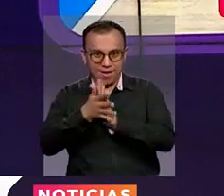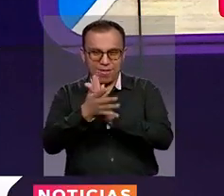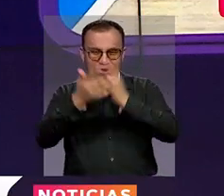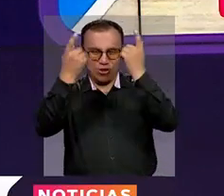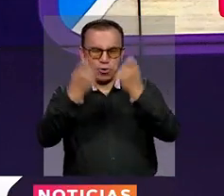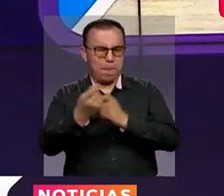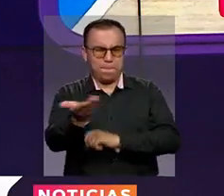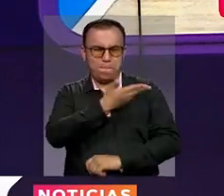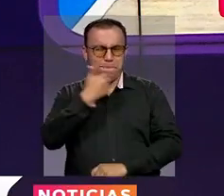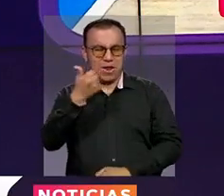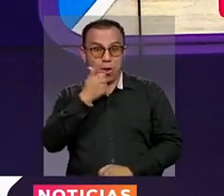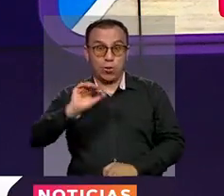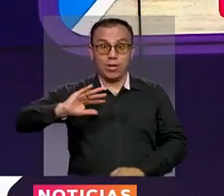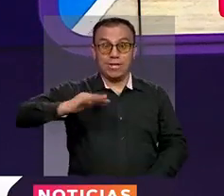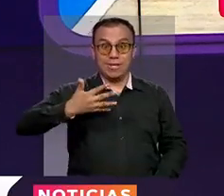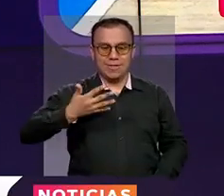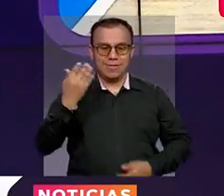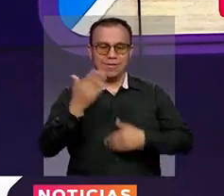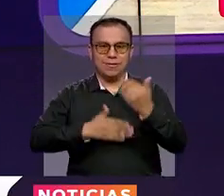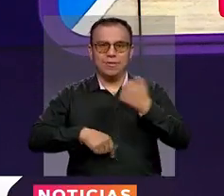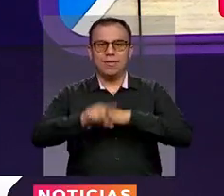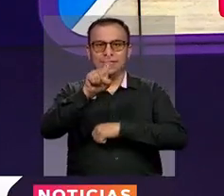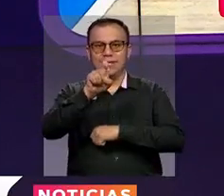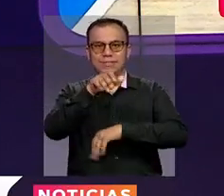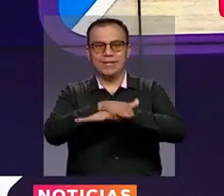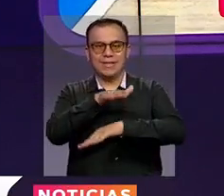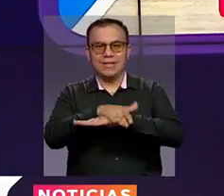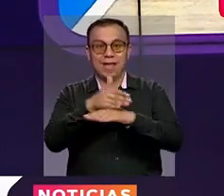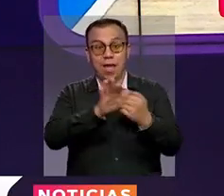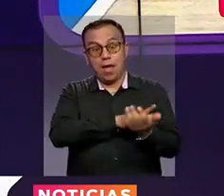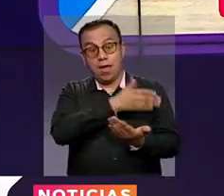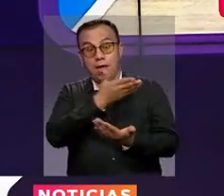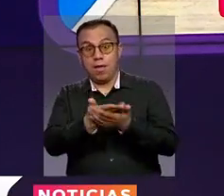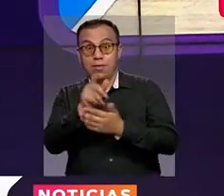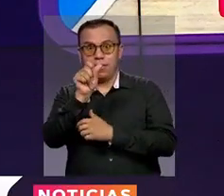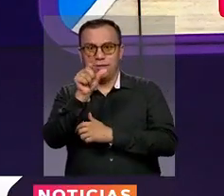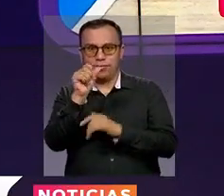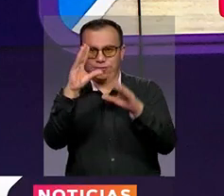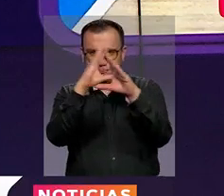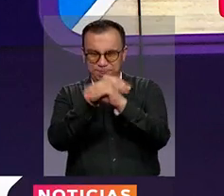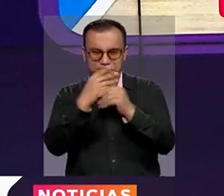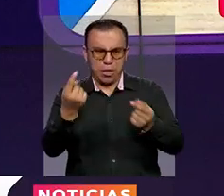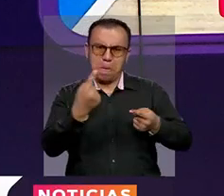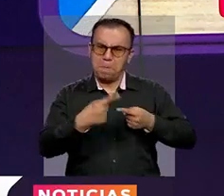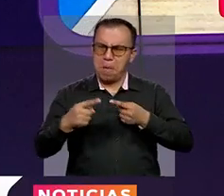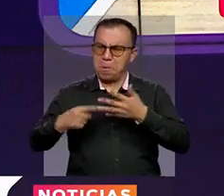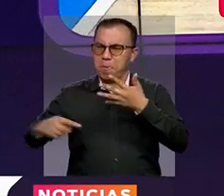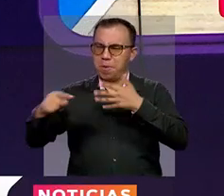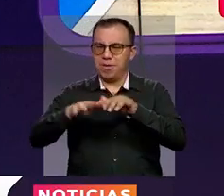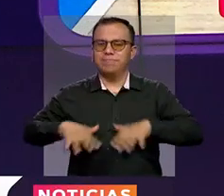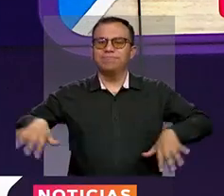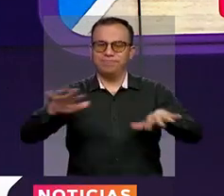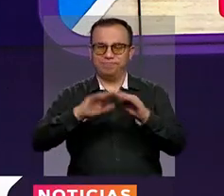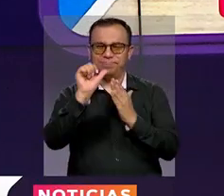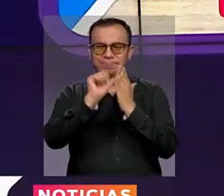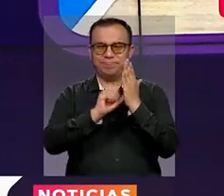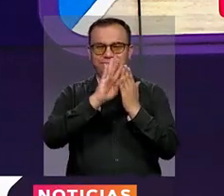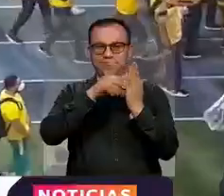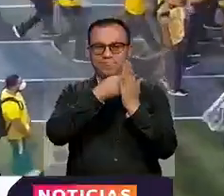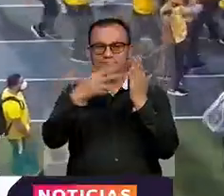de lo mejor de la quinta jornada a partir de las 6 de la tarde hasta las 11 de la noche en diferentes espacios de nuestra